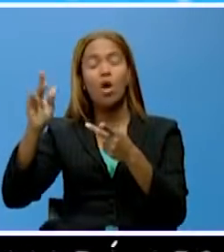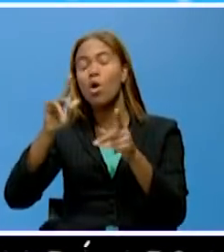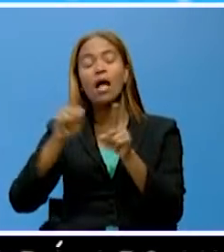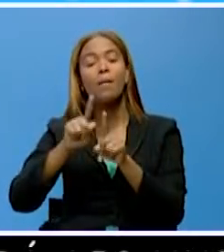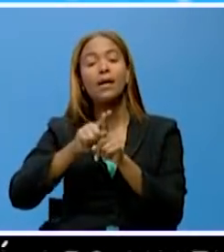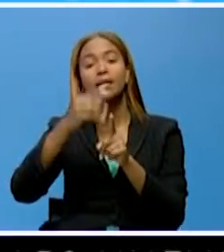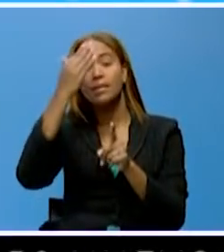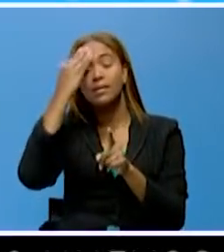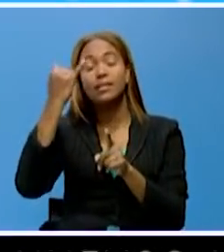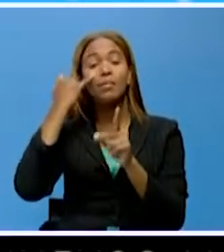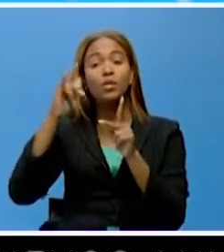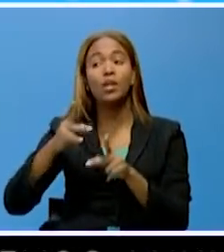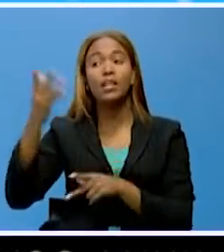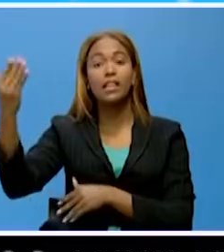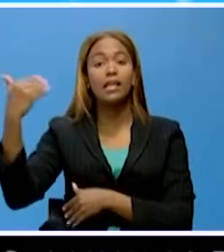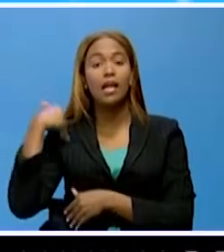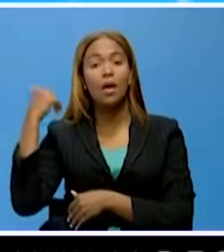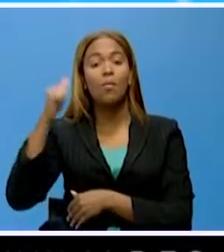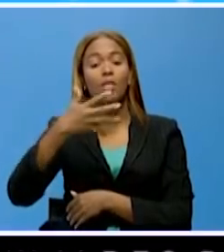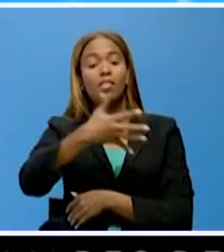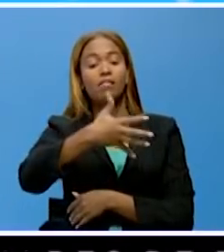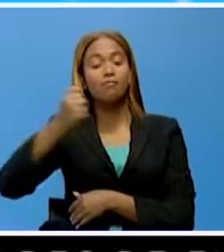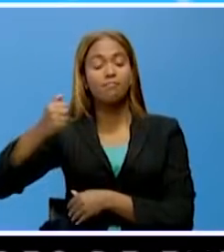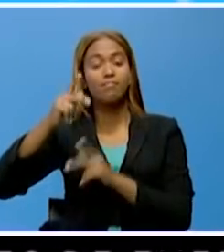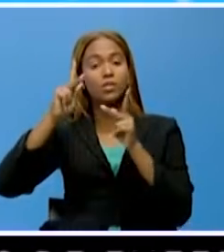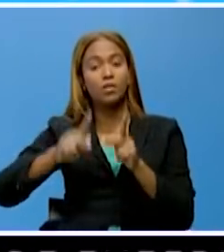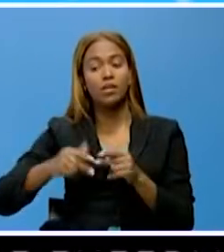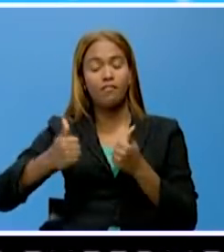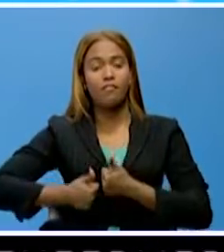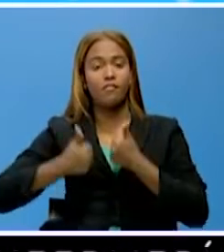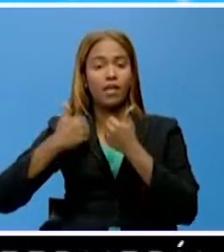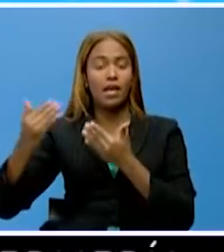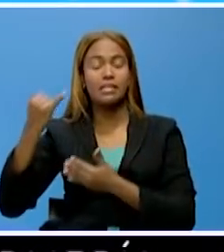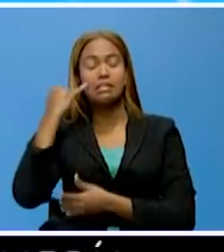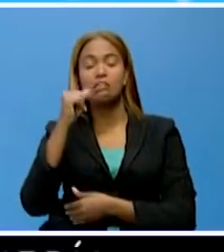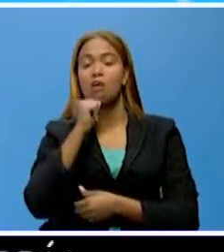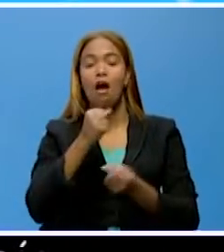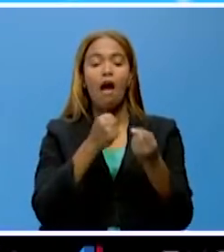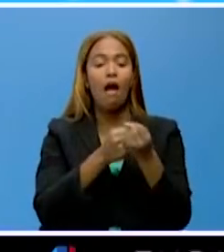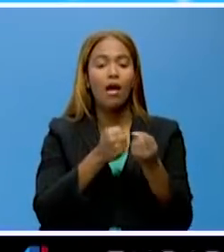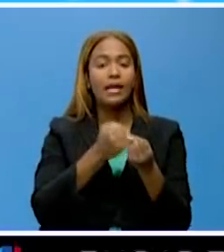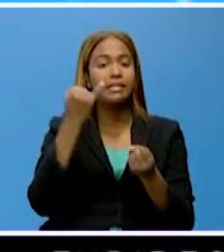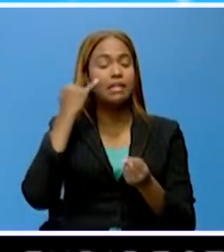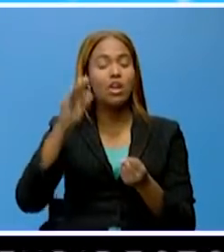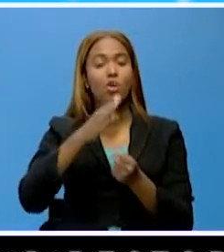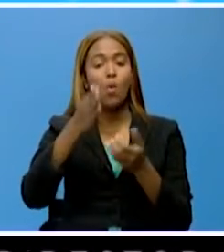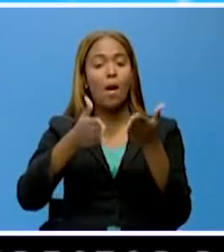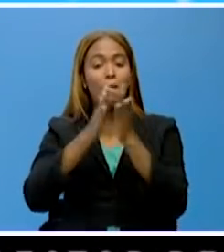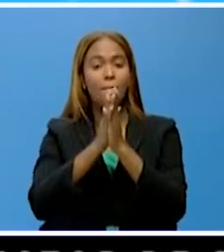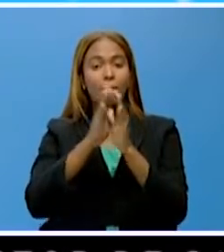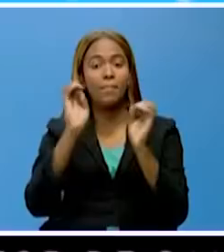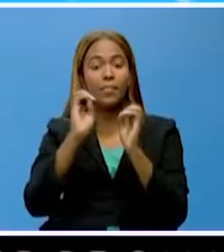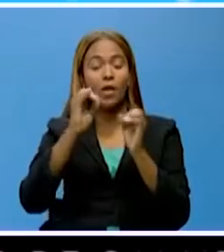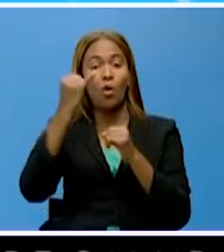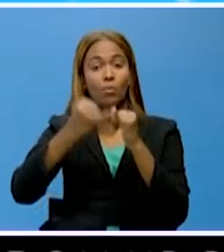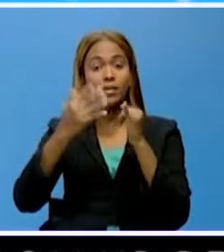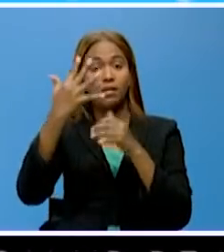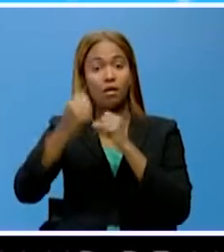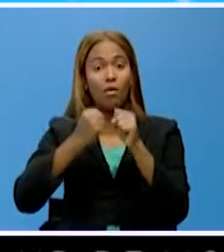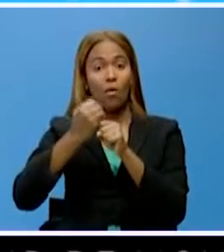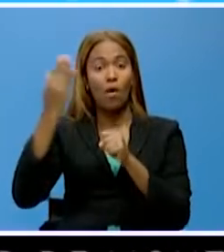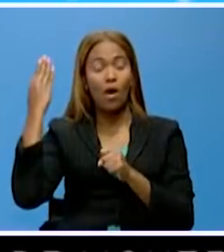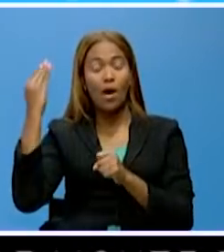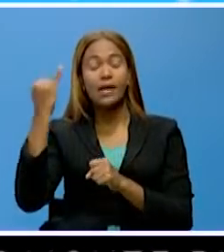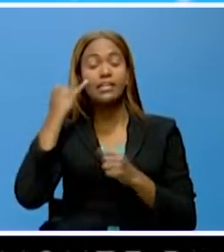allá califica para pedir a alguien en residencia, si no toma ayuda, si no ha pedido a nadie en los últimos 5 años, si vive